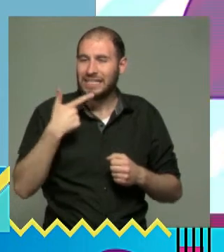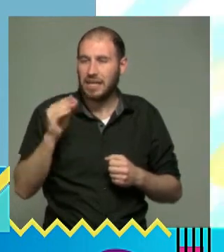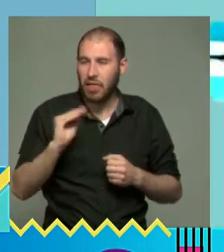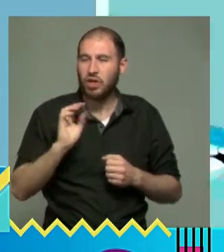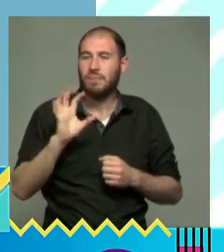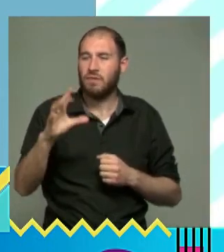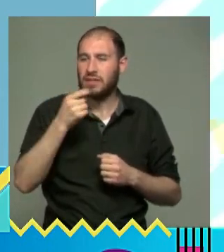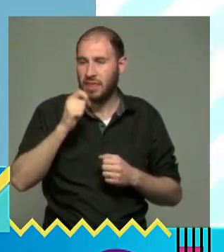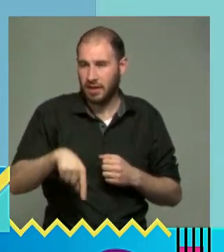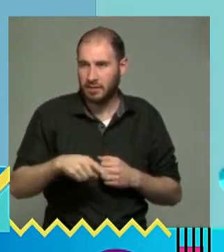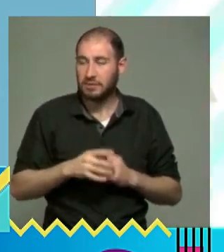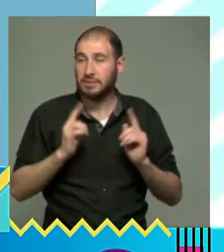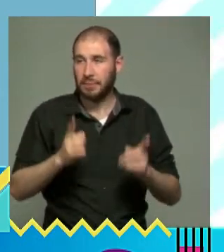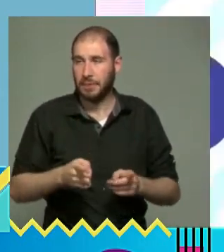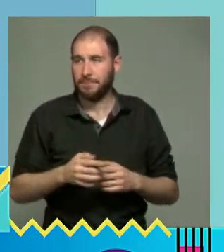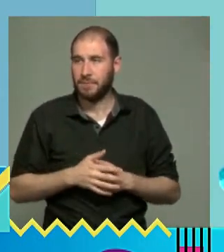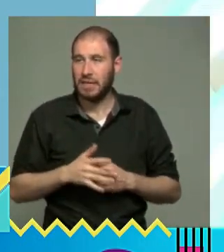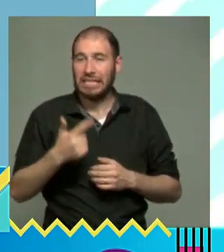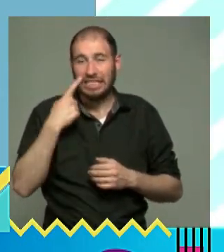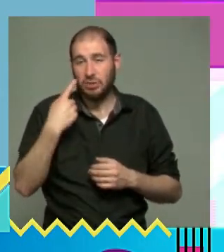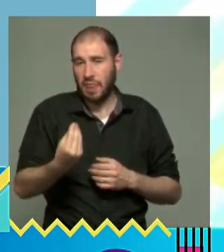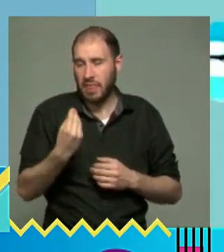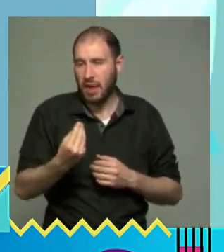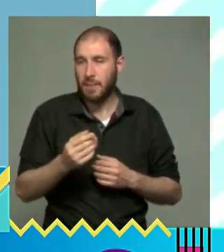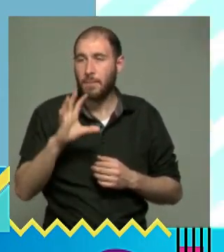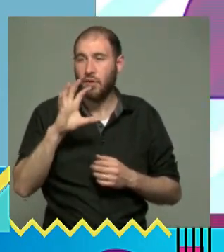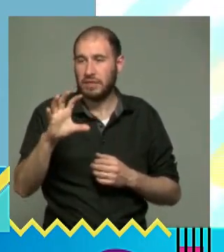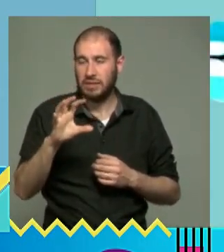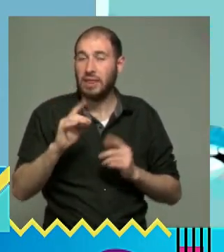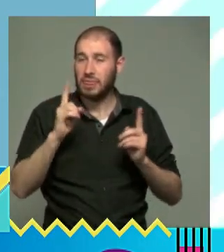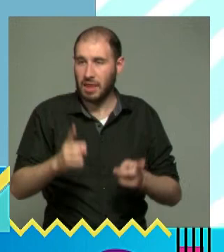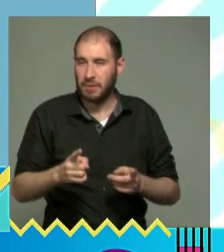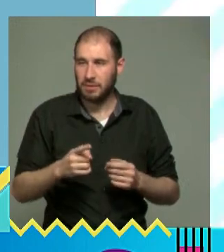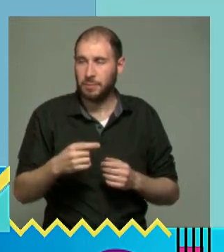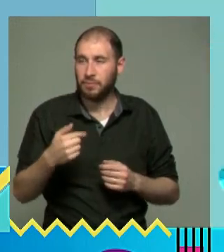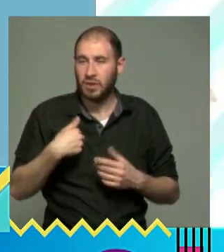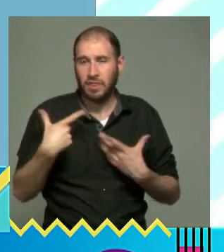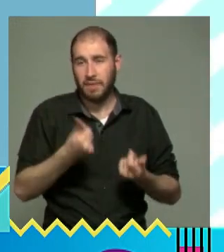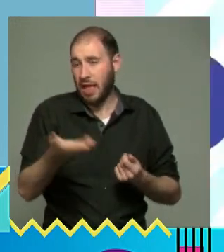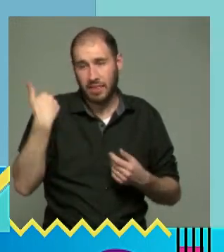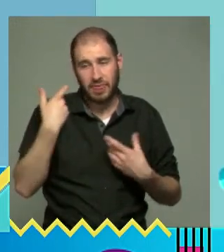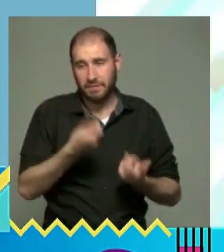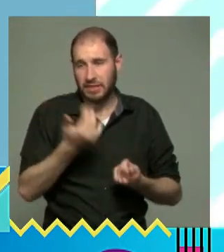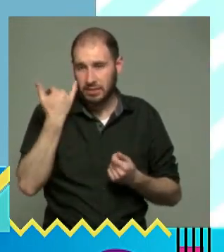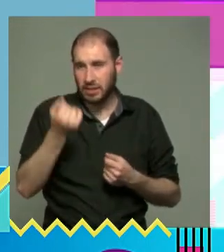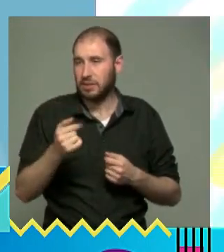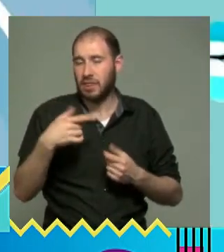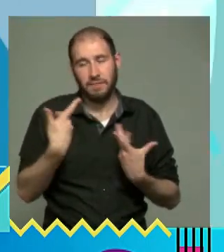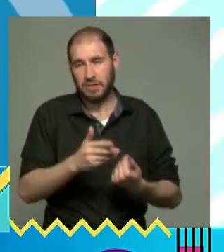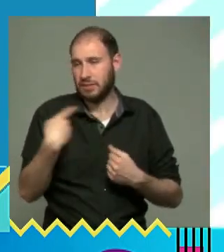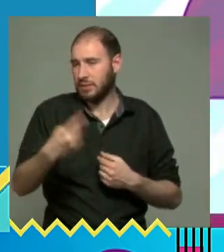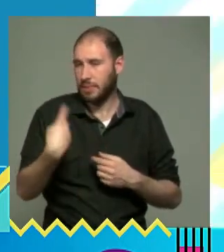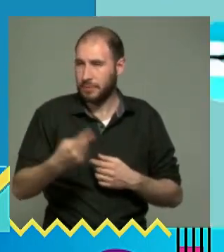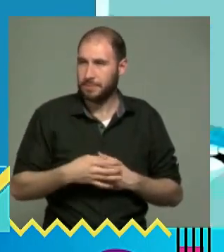de la provincia y como ciudadana de la provincia. También lo he defendido antes y lo voy a seguir